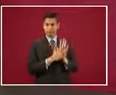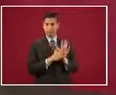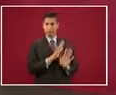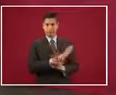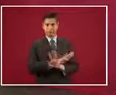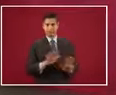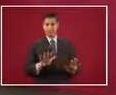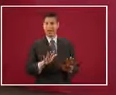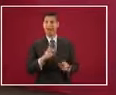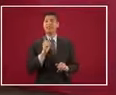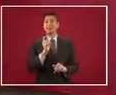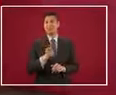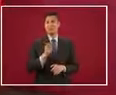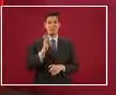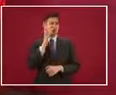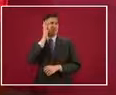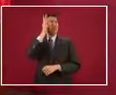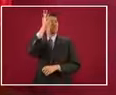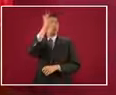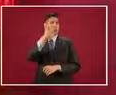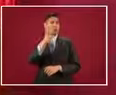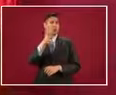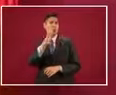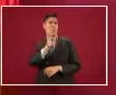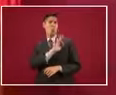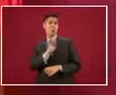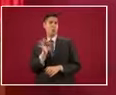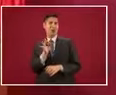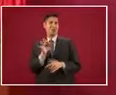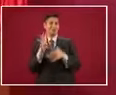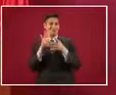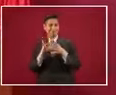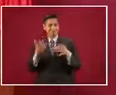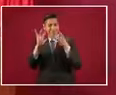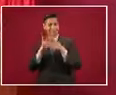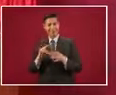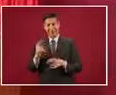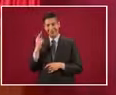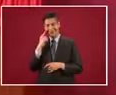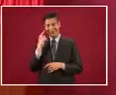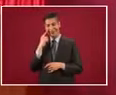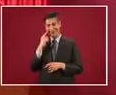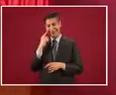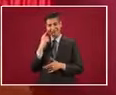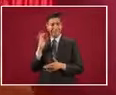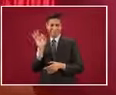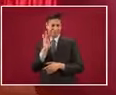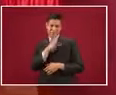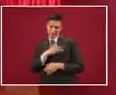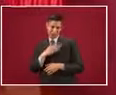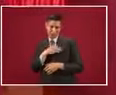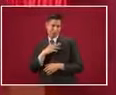lo que se puede contar a nuestros hijos, a nuestros nietos.